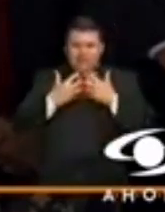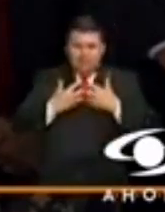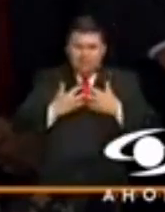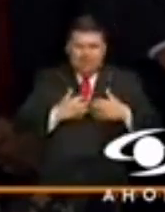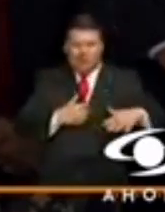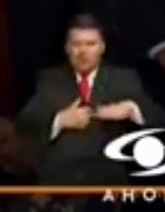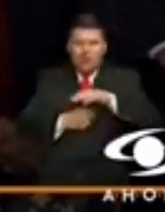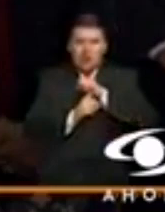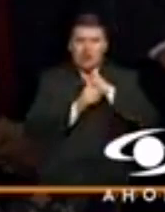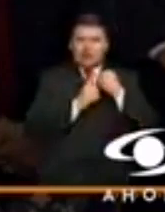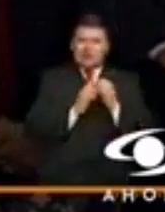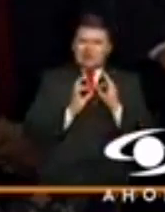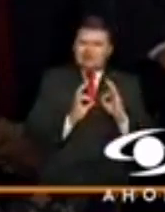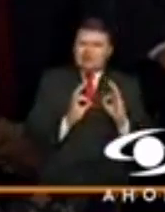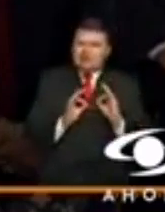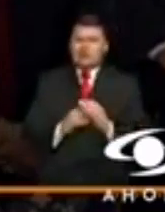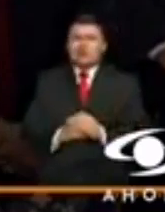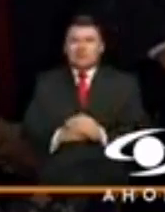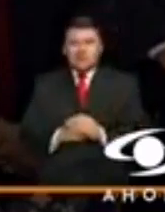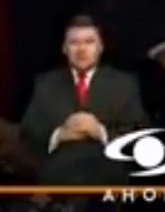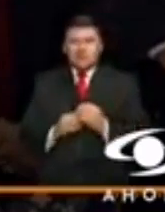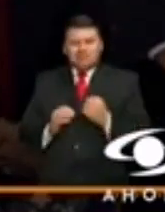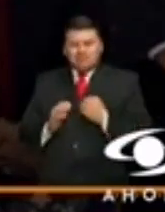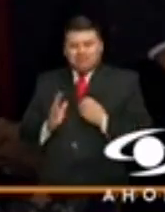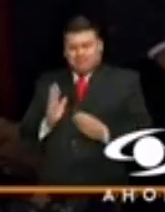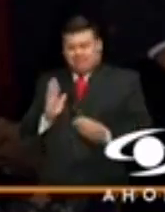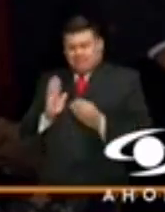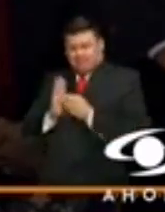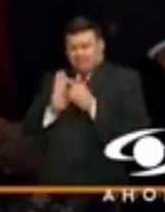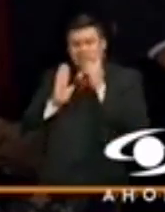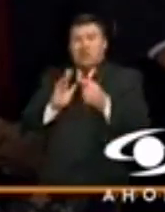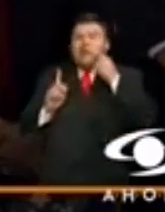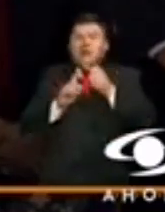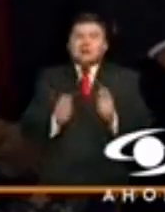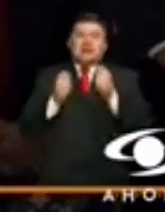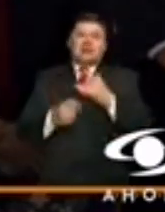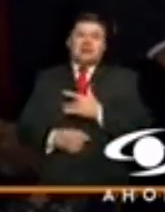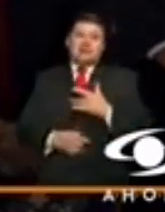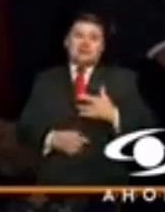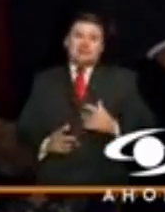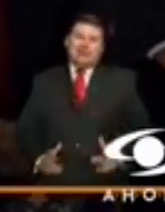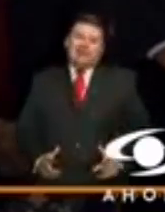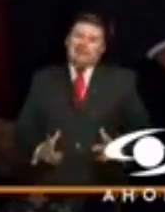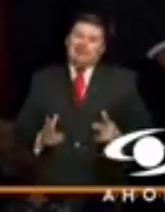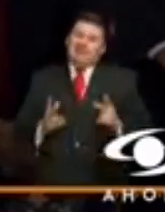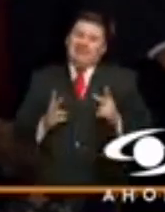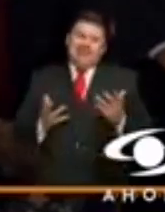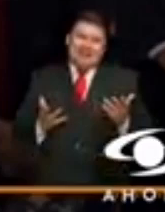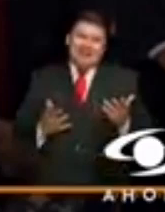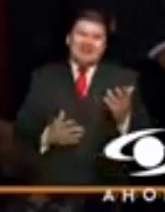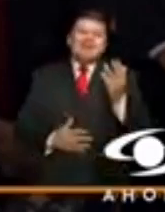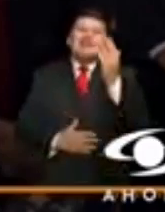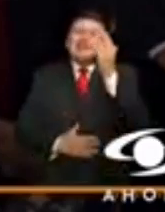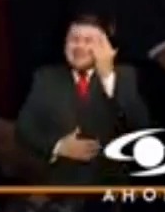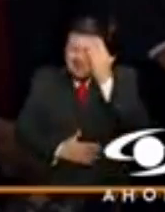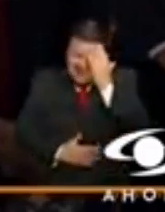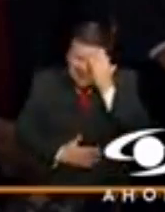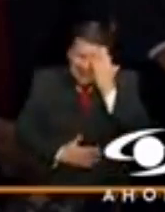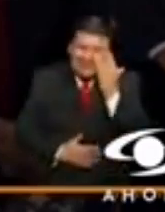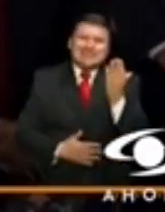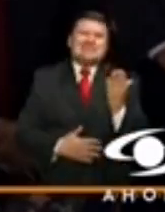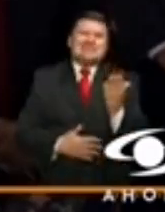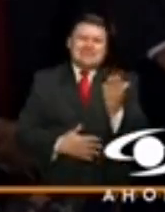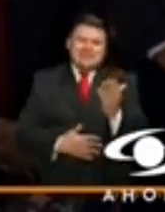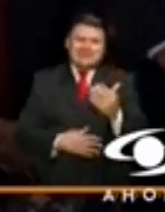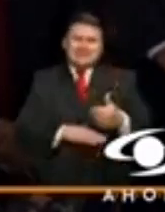de la sociedad. Esta es una medida para la salud y para la vida. Sabemos